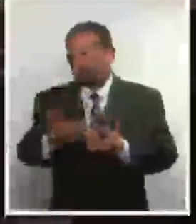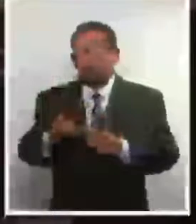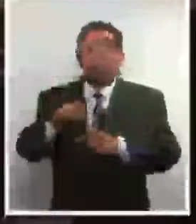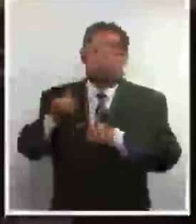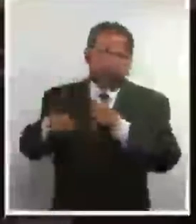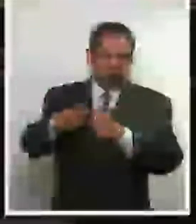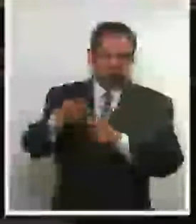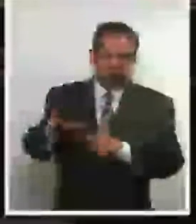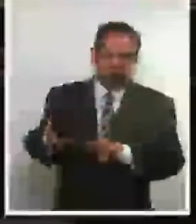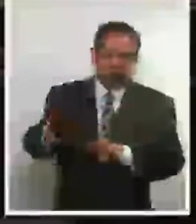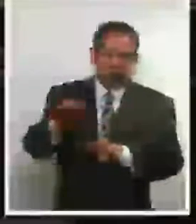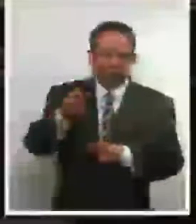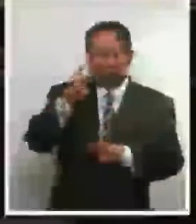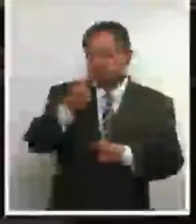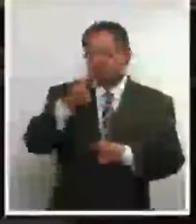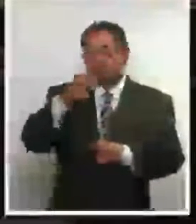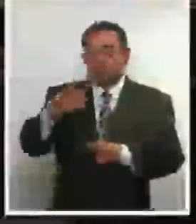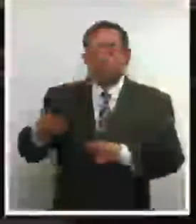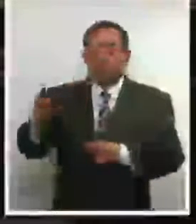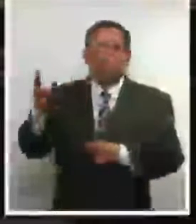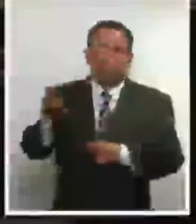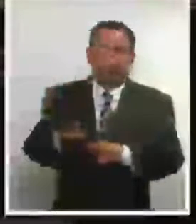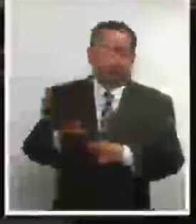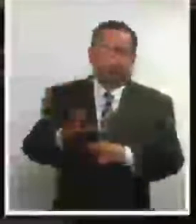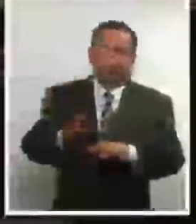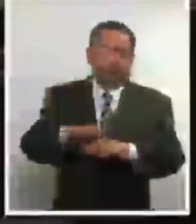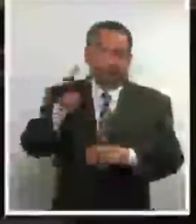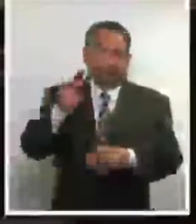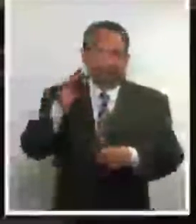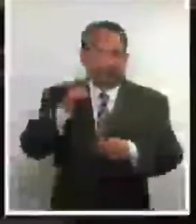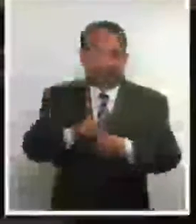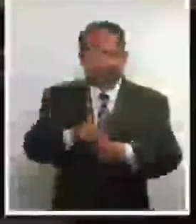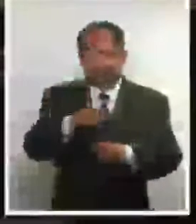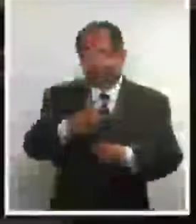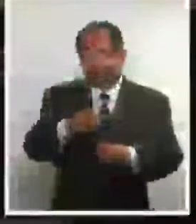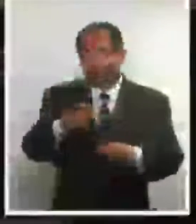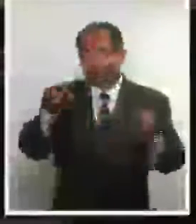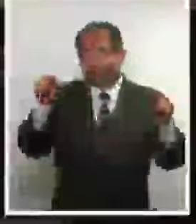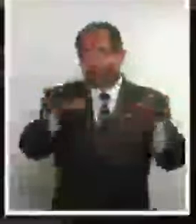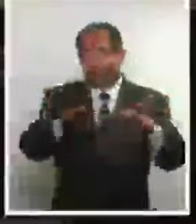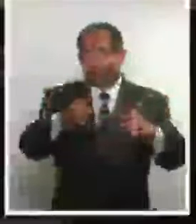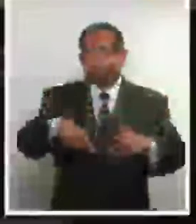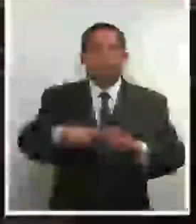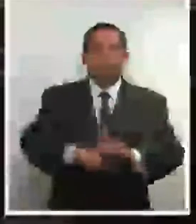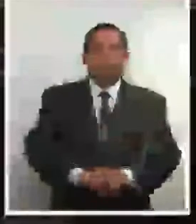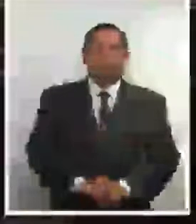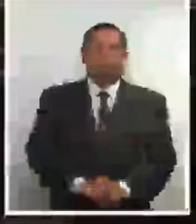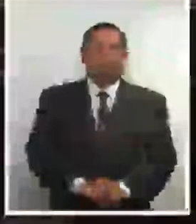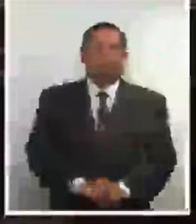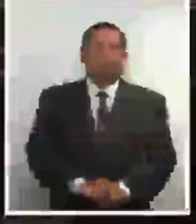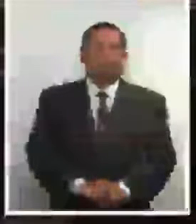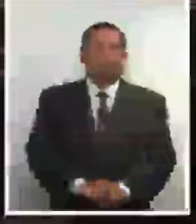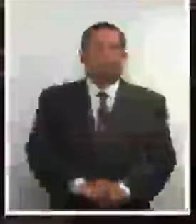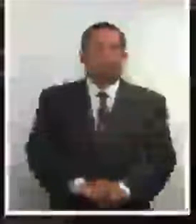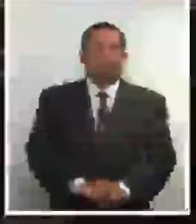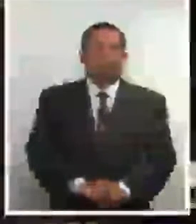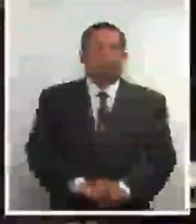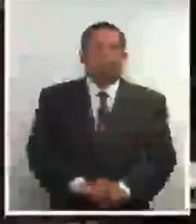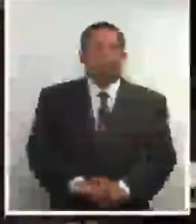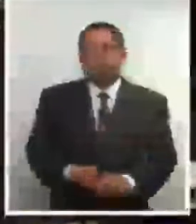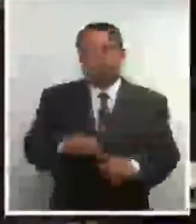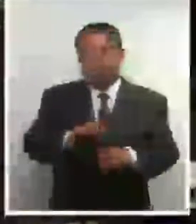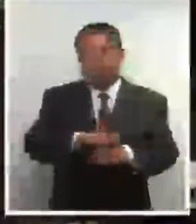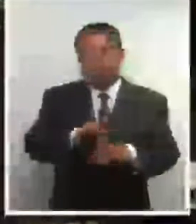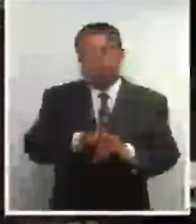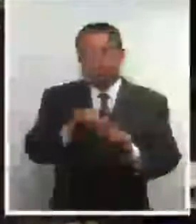deberá reunir la mayoría calificada de los integrantes de la Asamblea. Háganse los avisos a que